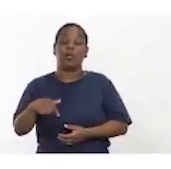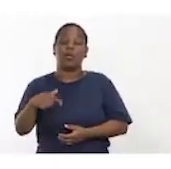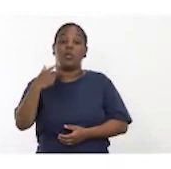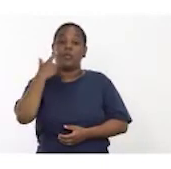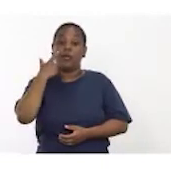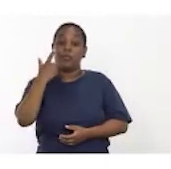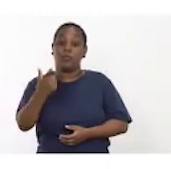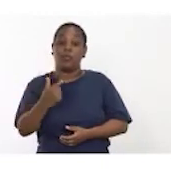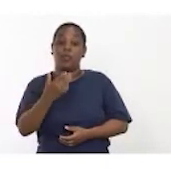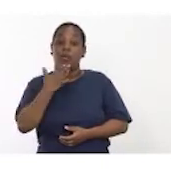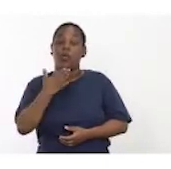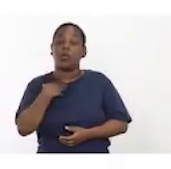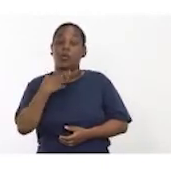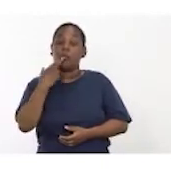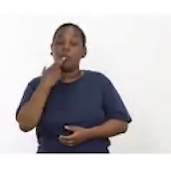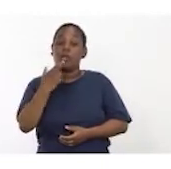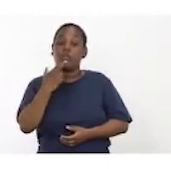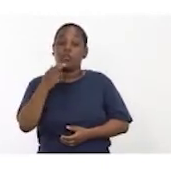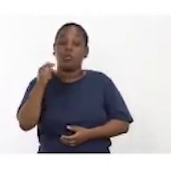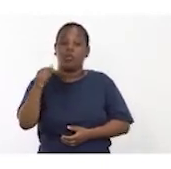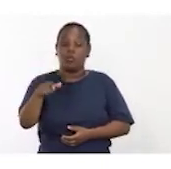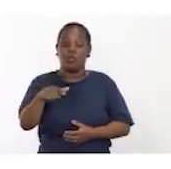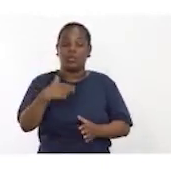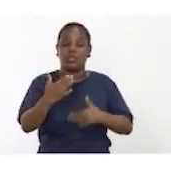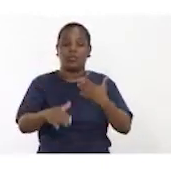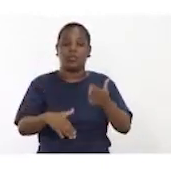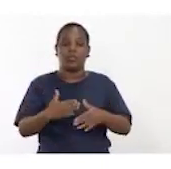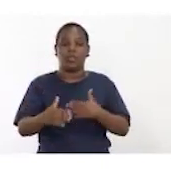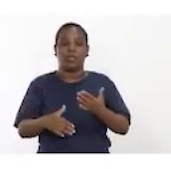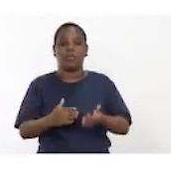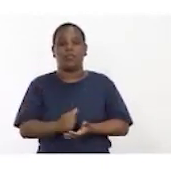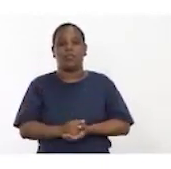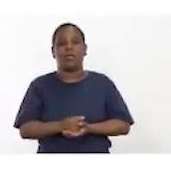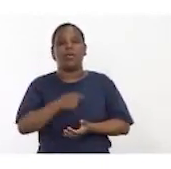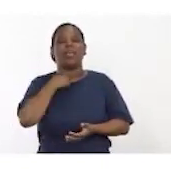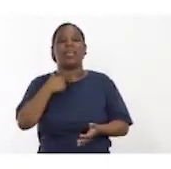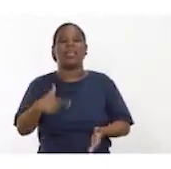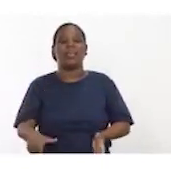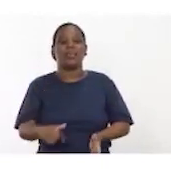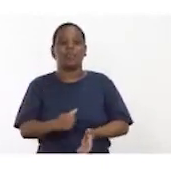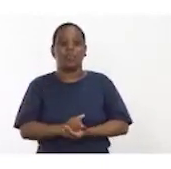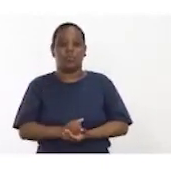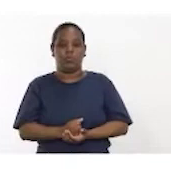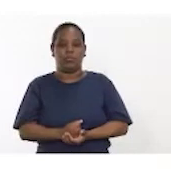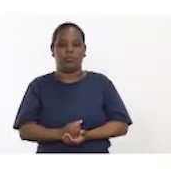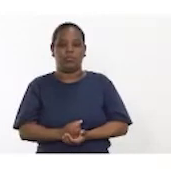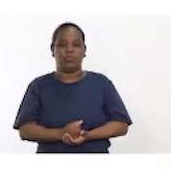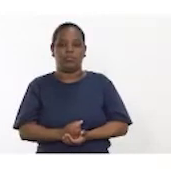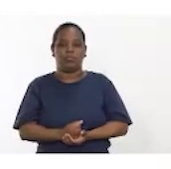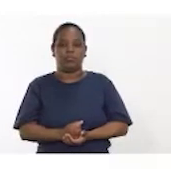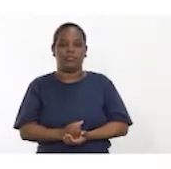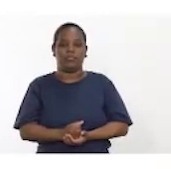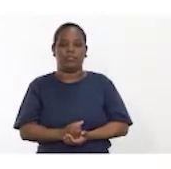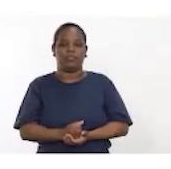y ahora vamos a ver cómo resolvemos ese problema. Ejemplo: